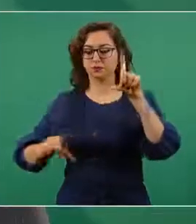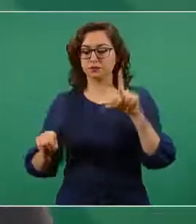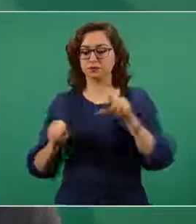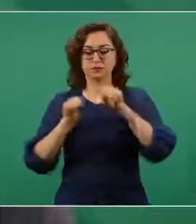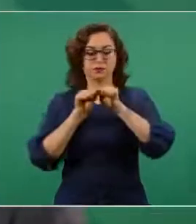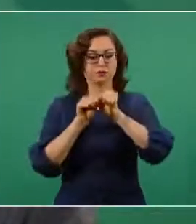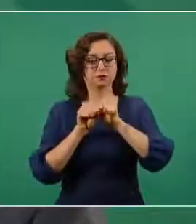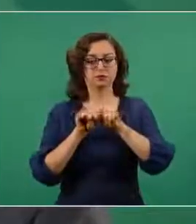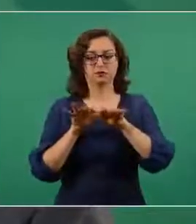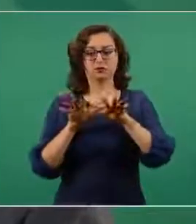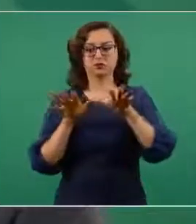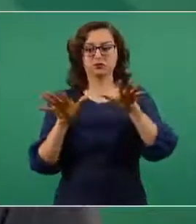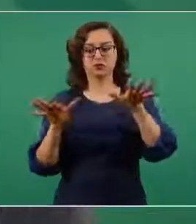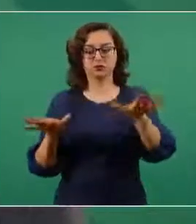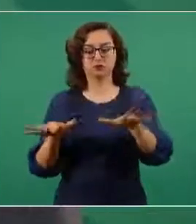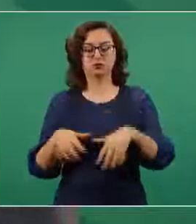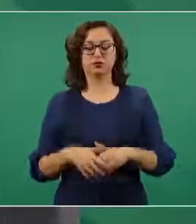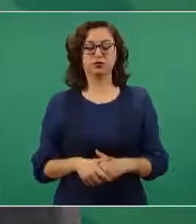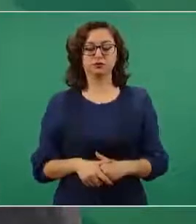Hay que ver